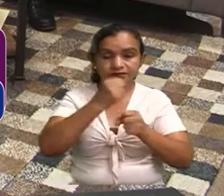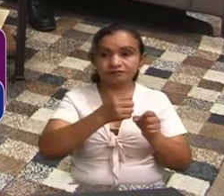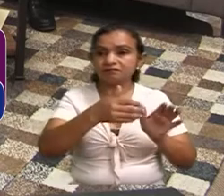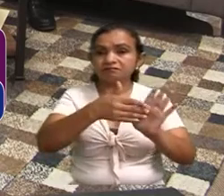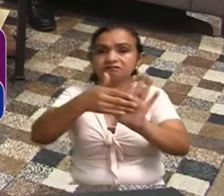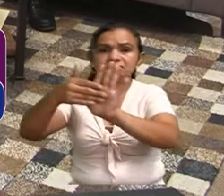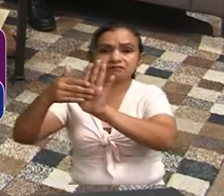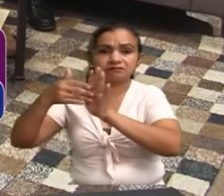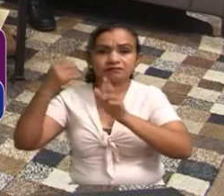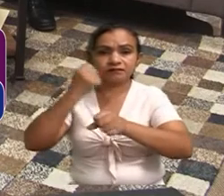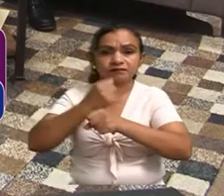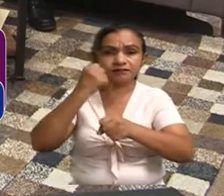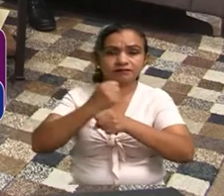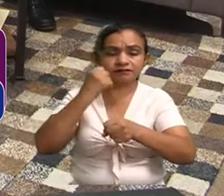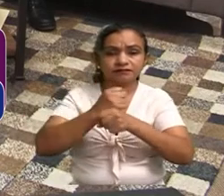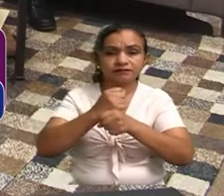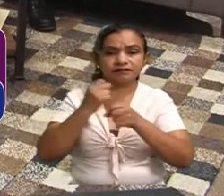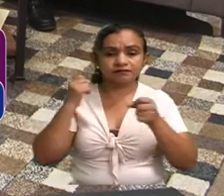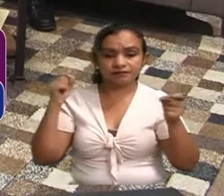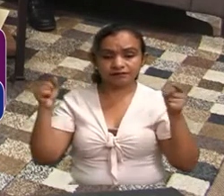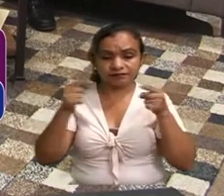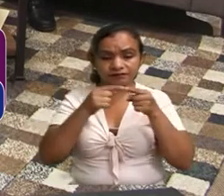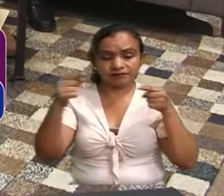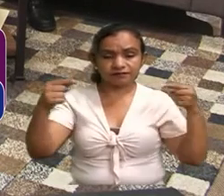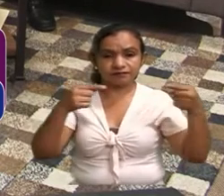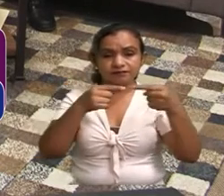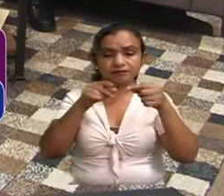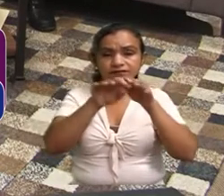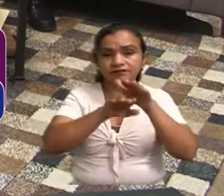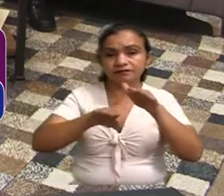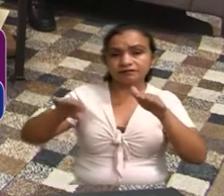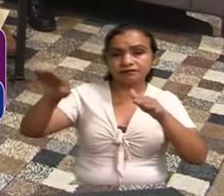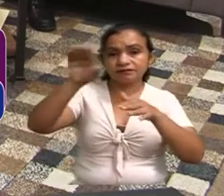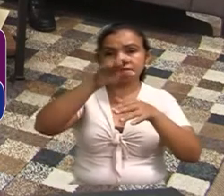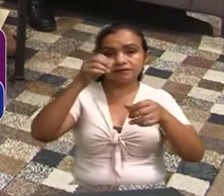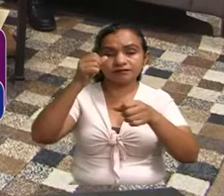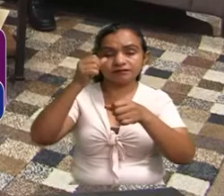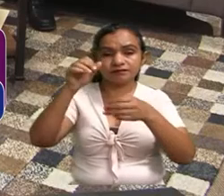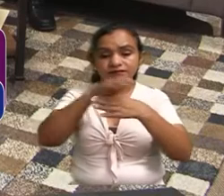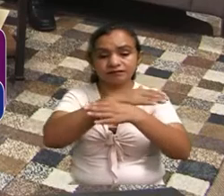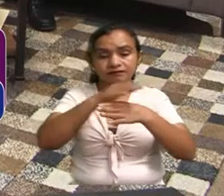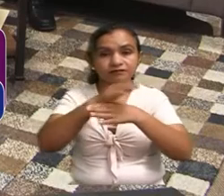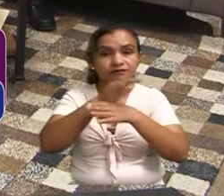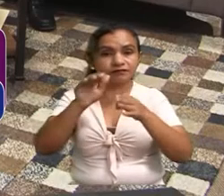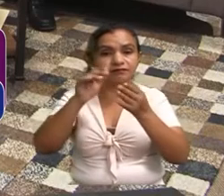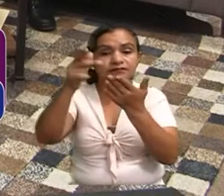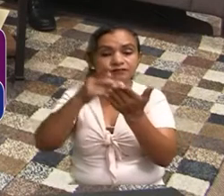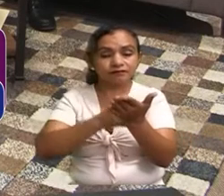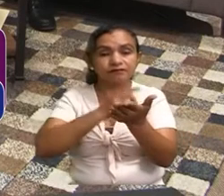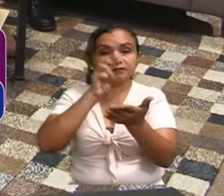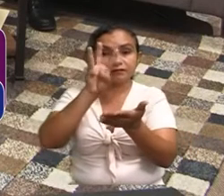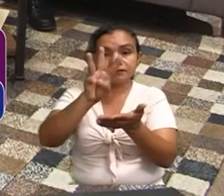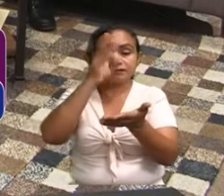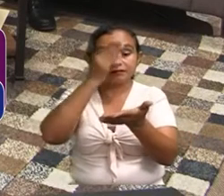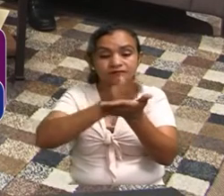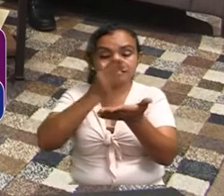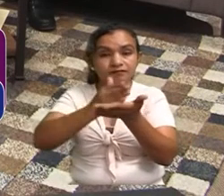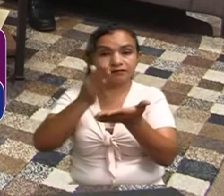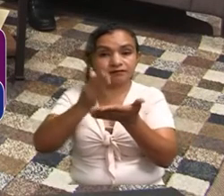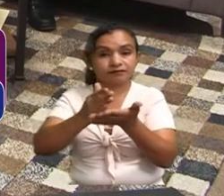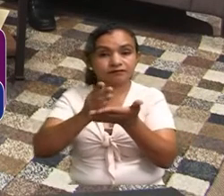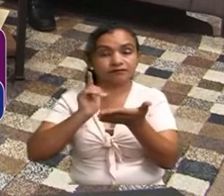nosotros estamos trabajando una estrategia para triplicar la ejecución de los proyectos por tres veces. Vamos a